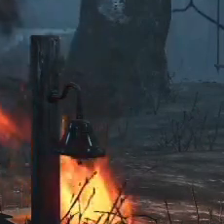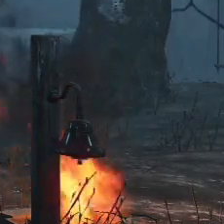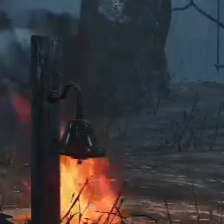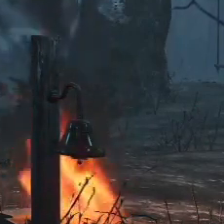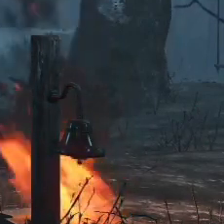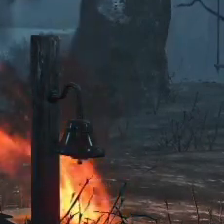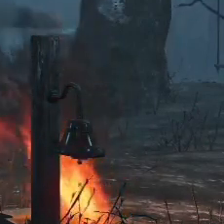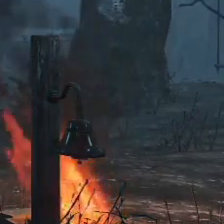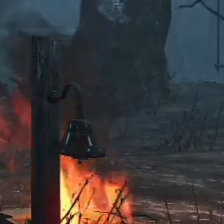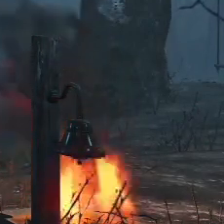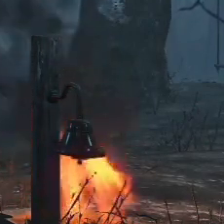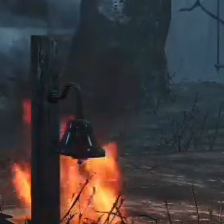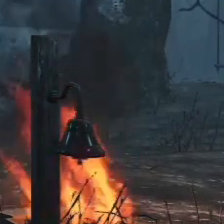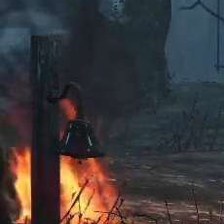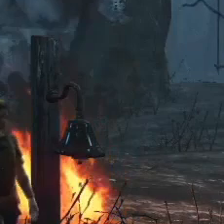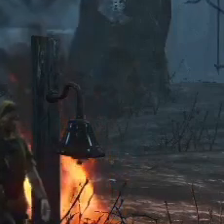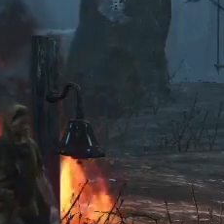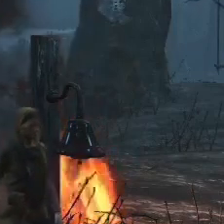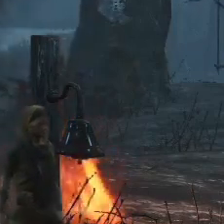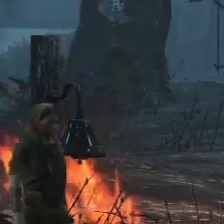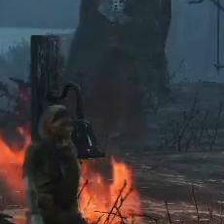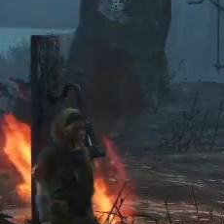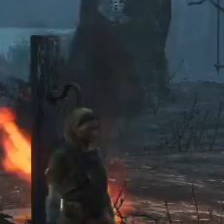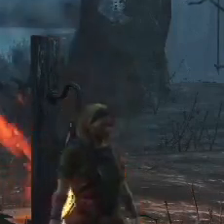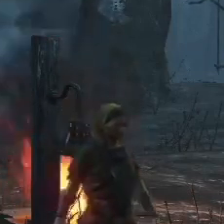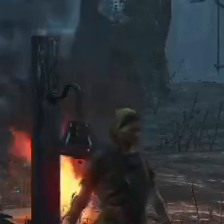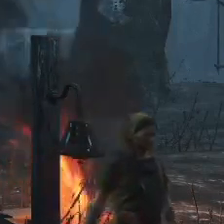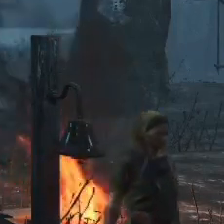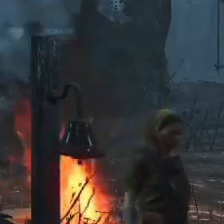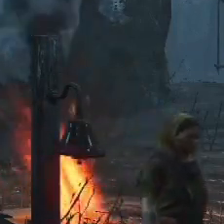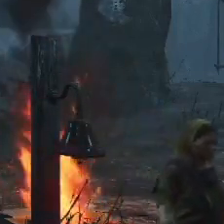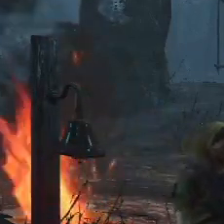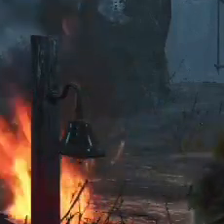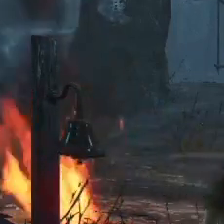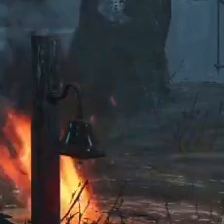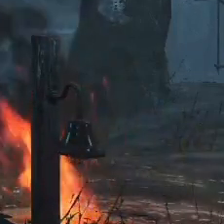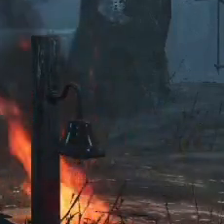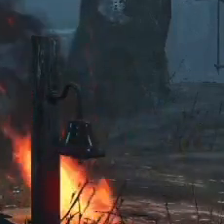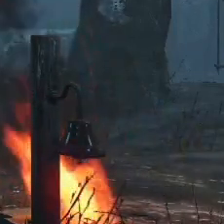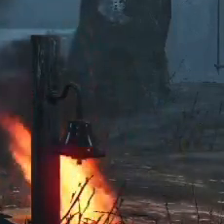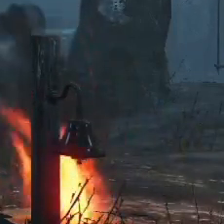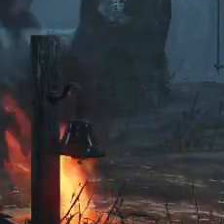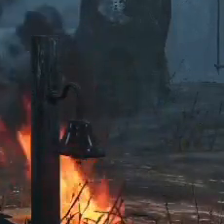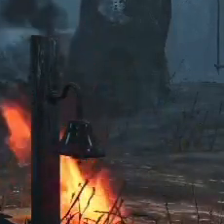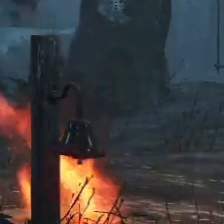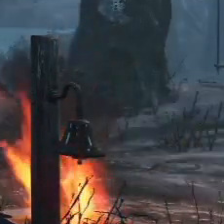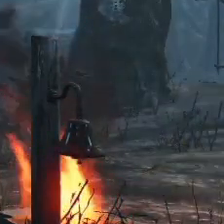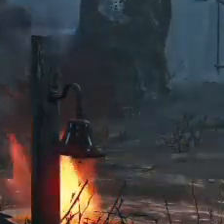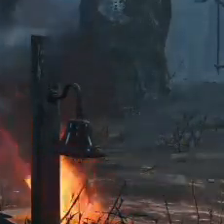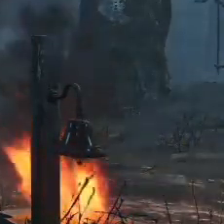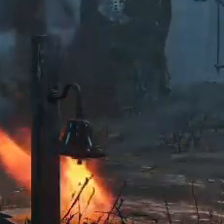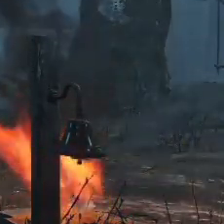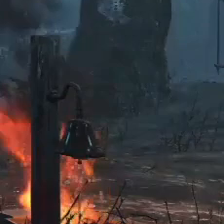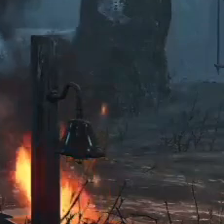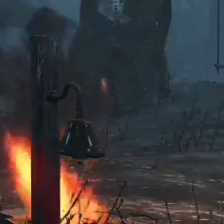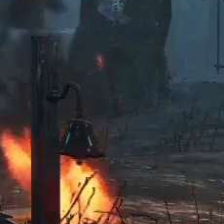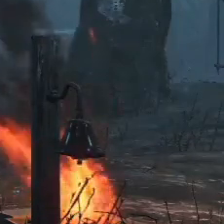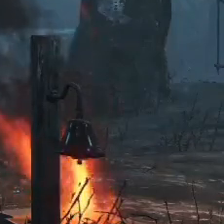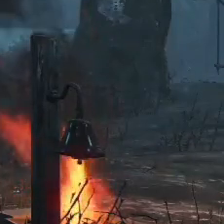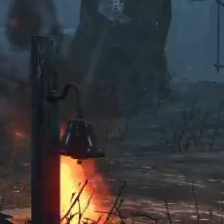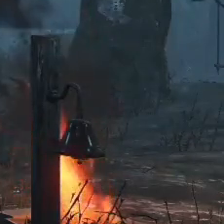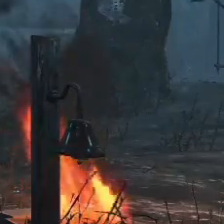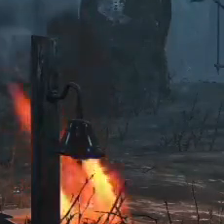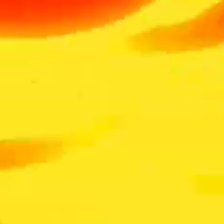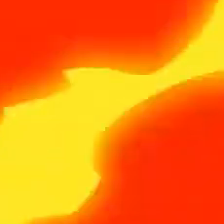seguramente este tipo de medidas vaya a ser muy parecidas a lo que nos van a enfrentar en este momento a los ciudadanos